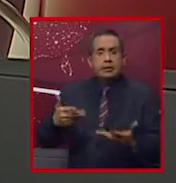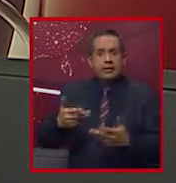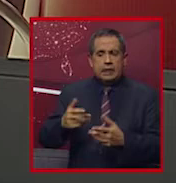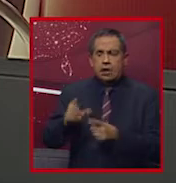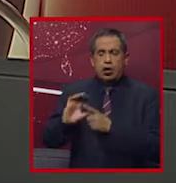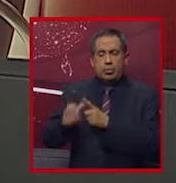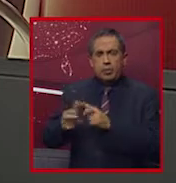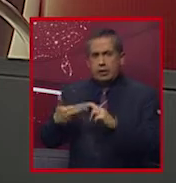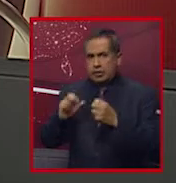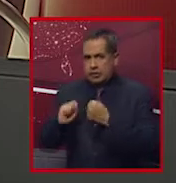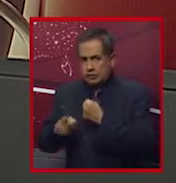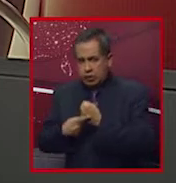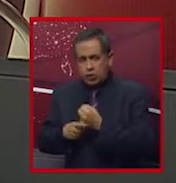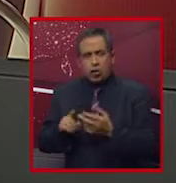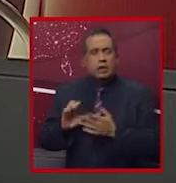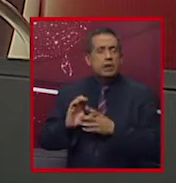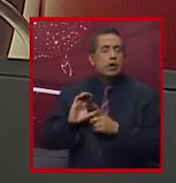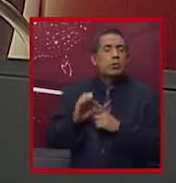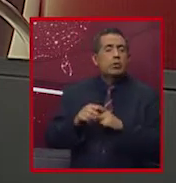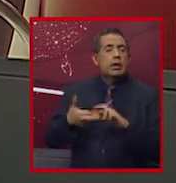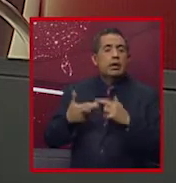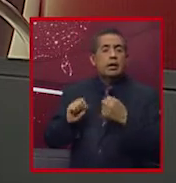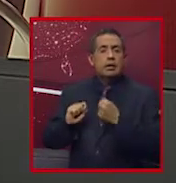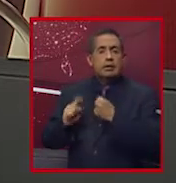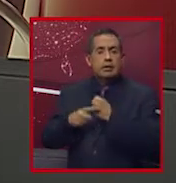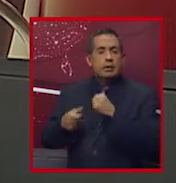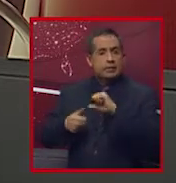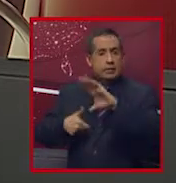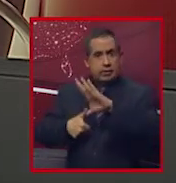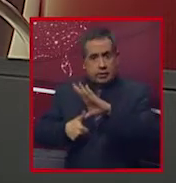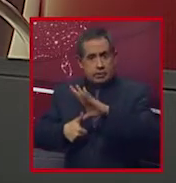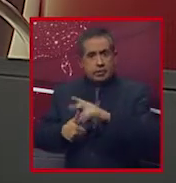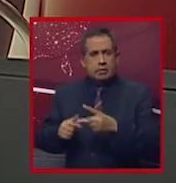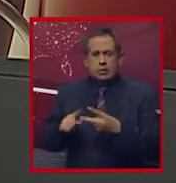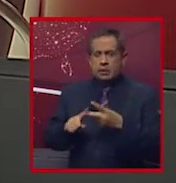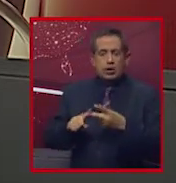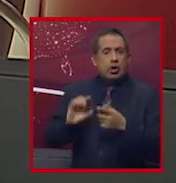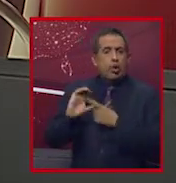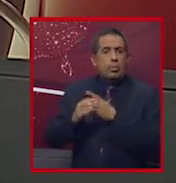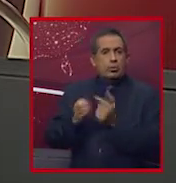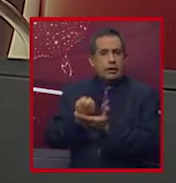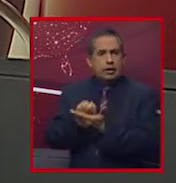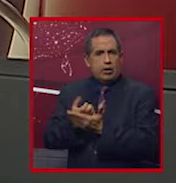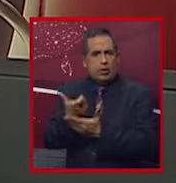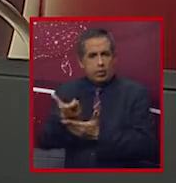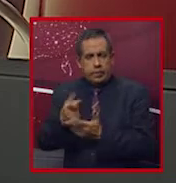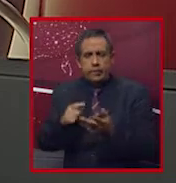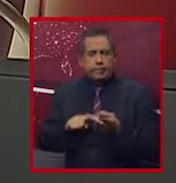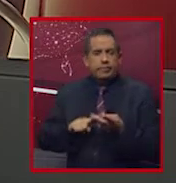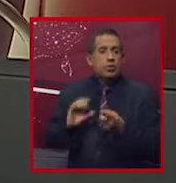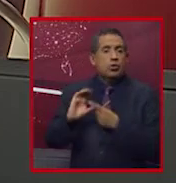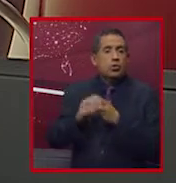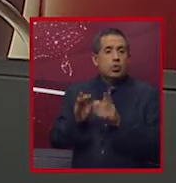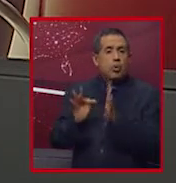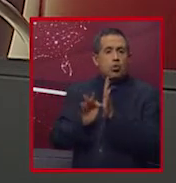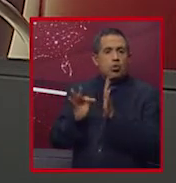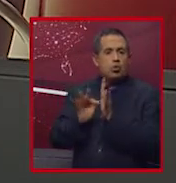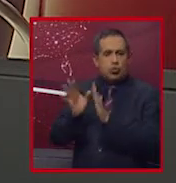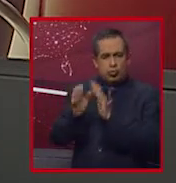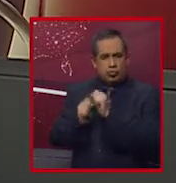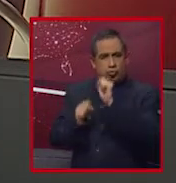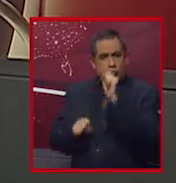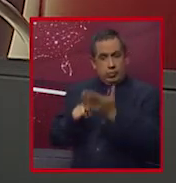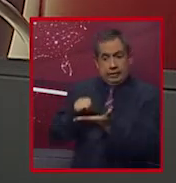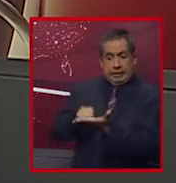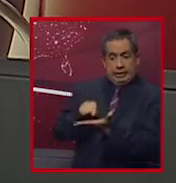Relaciones Exteriores América del Norte, Economía y quizá puntos constitucionales. Habrá que esperar cuál es la determinación del análisis que se